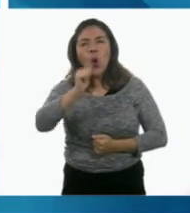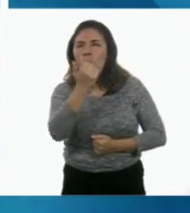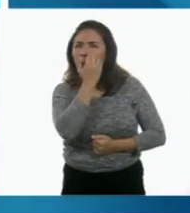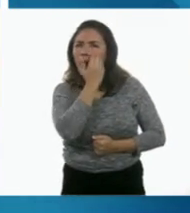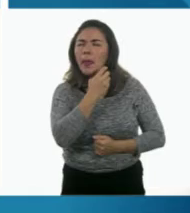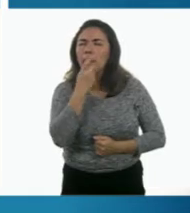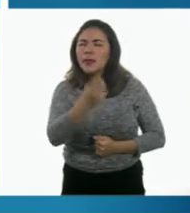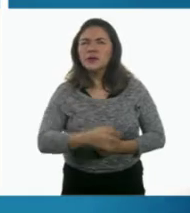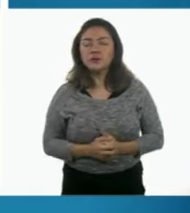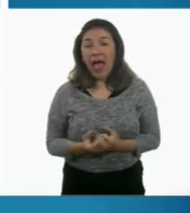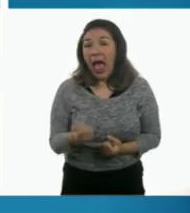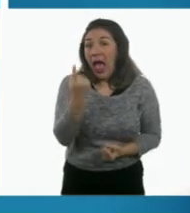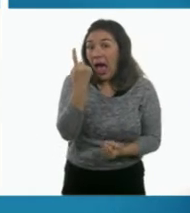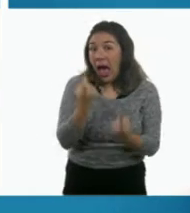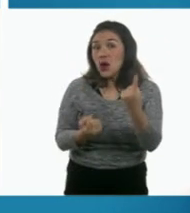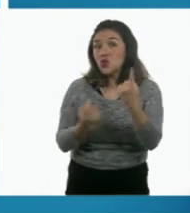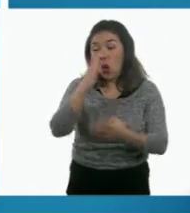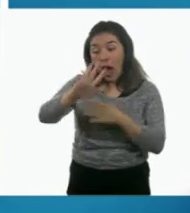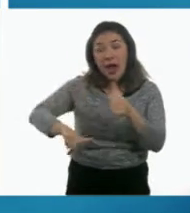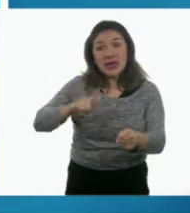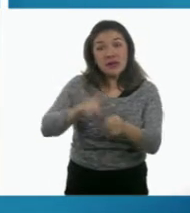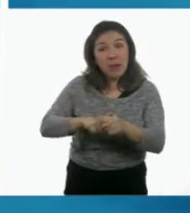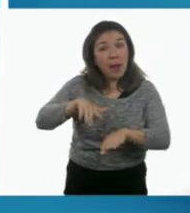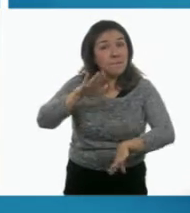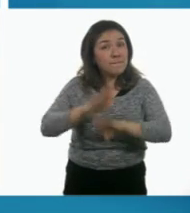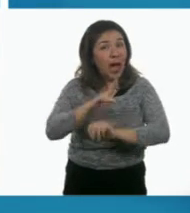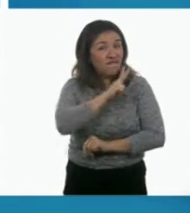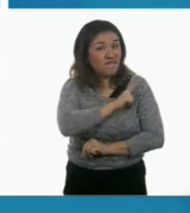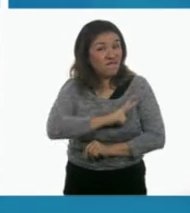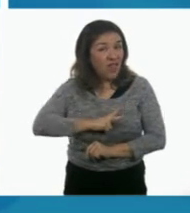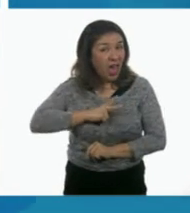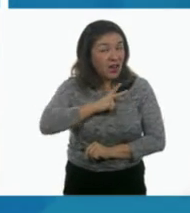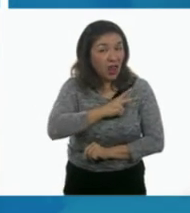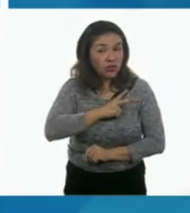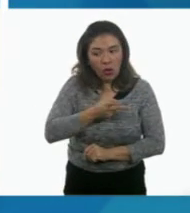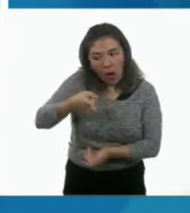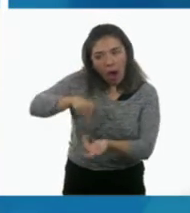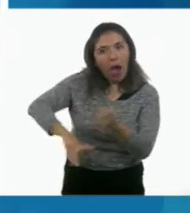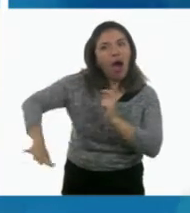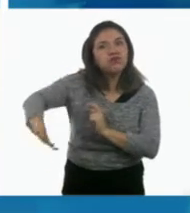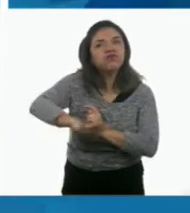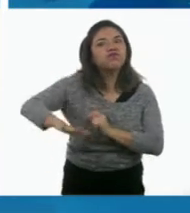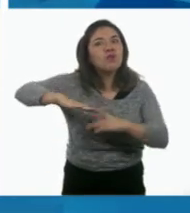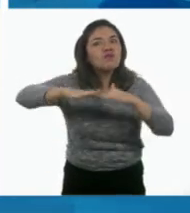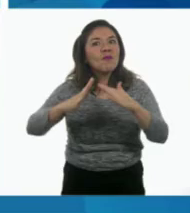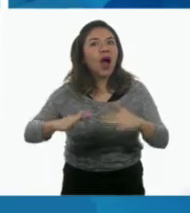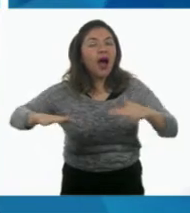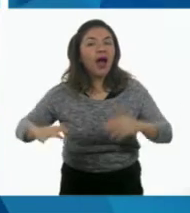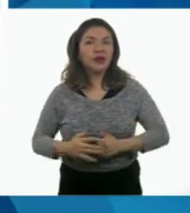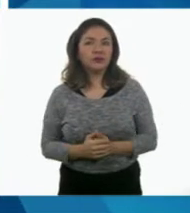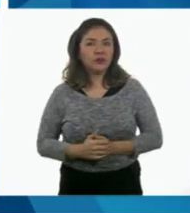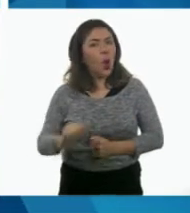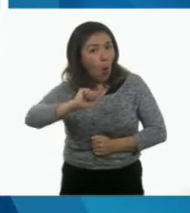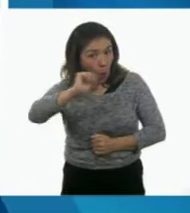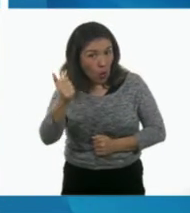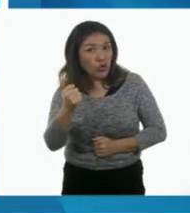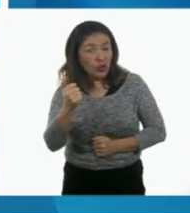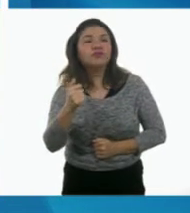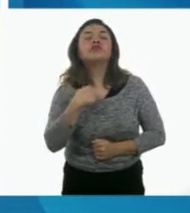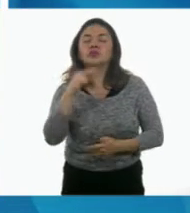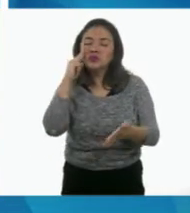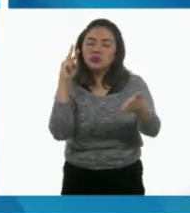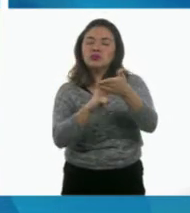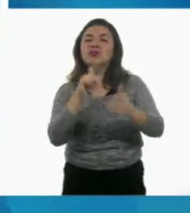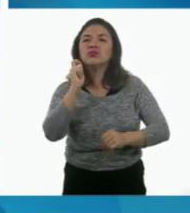Otra es, algunos de los animales más venenosos viven en el mar. Otra más que subrayé